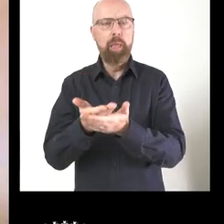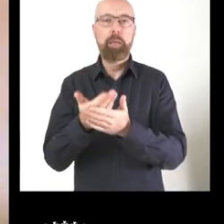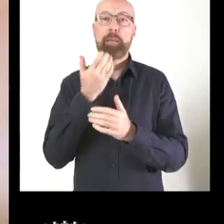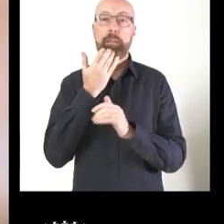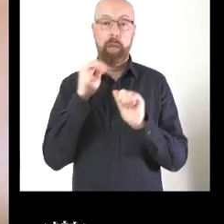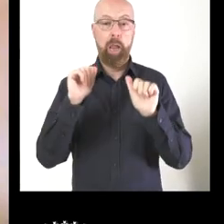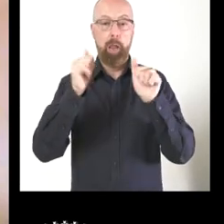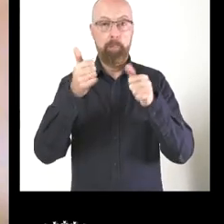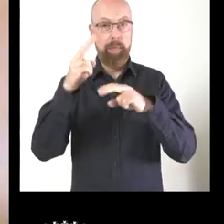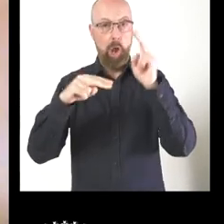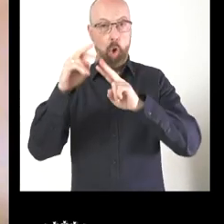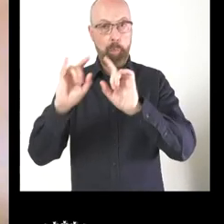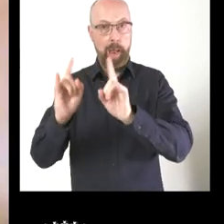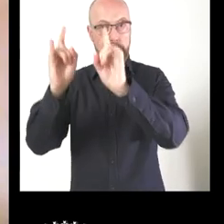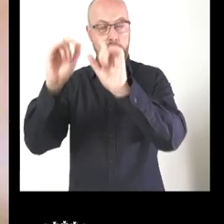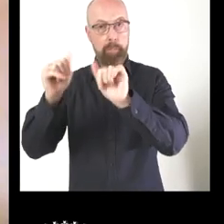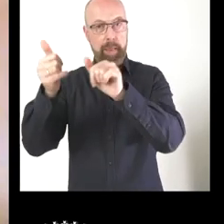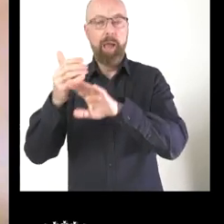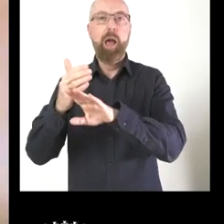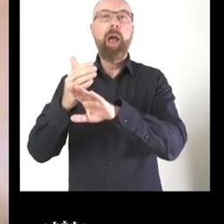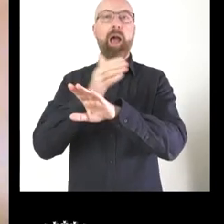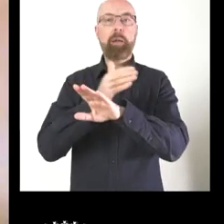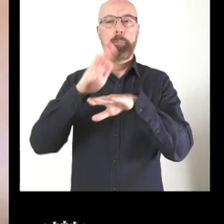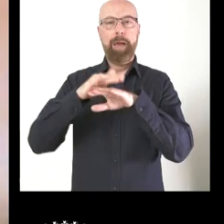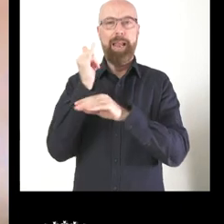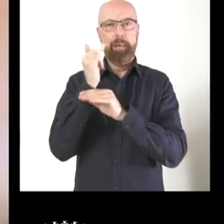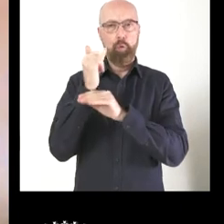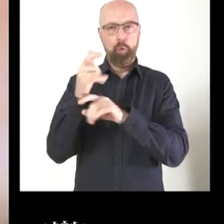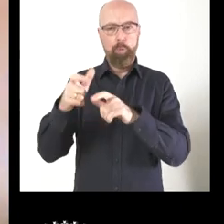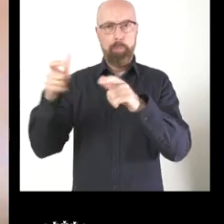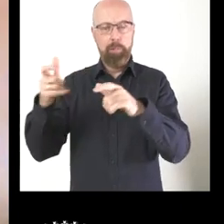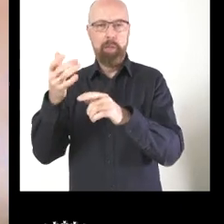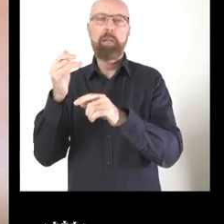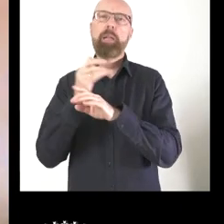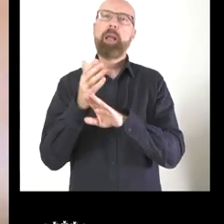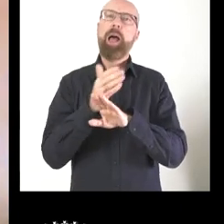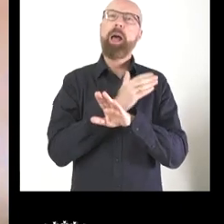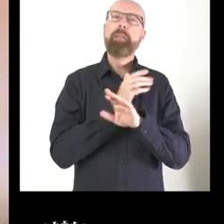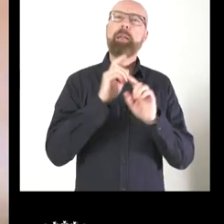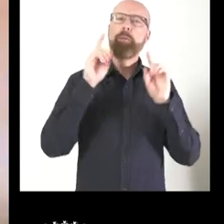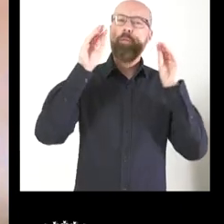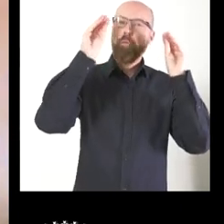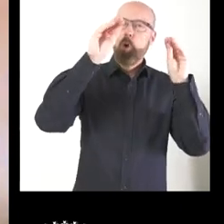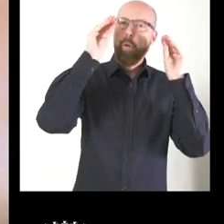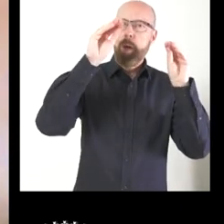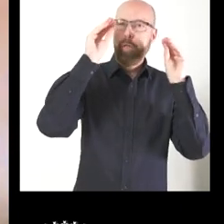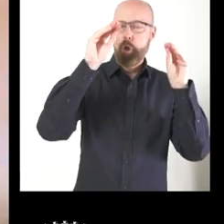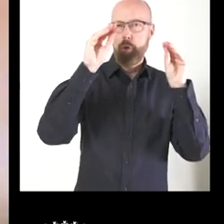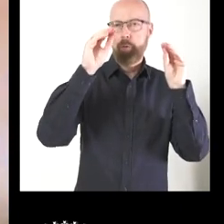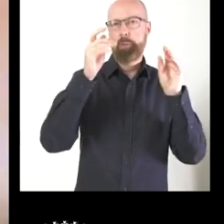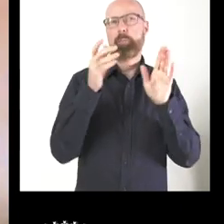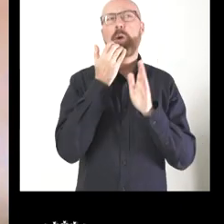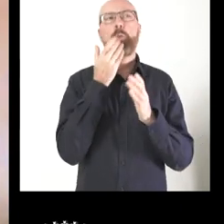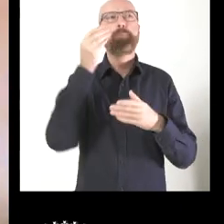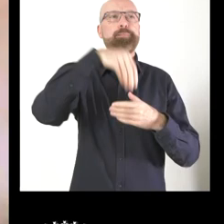esa obra se va a aumentar esa capacidad se pueda también incrementar la formación que ahí se da con formación profesional